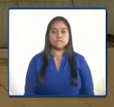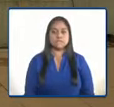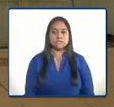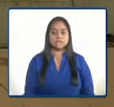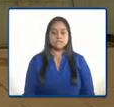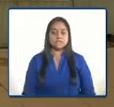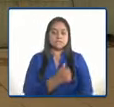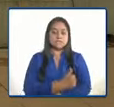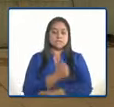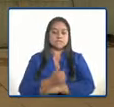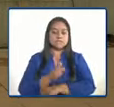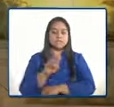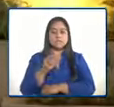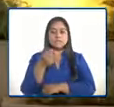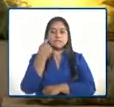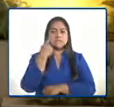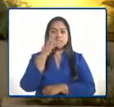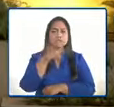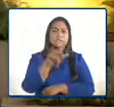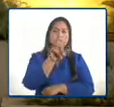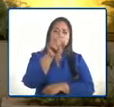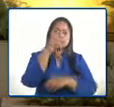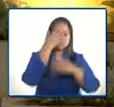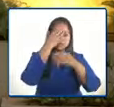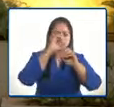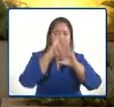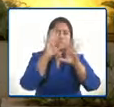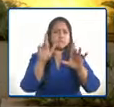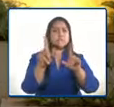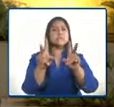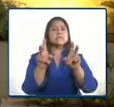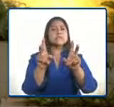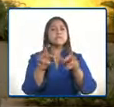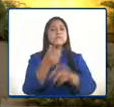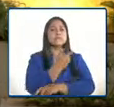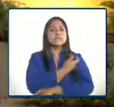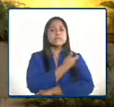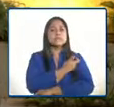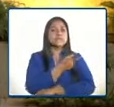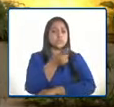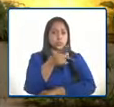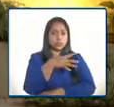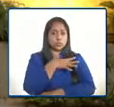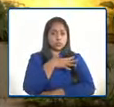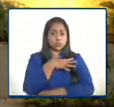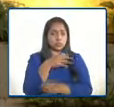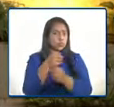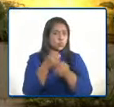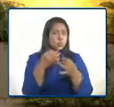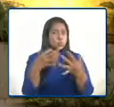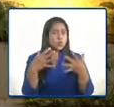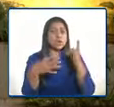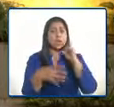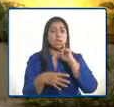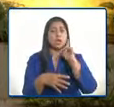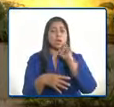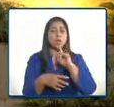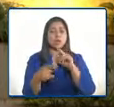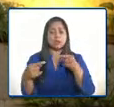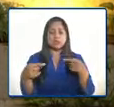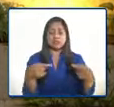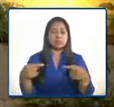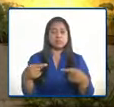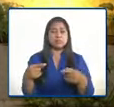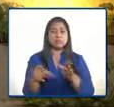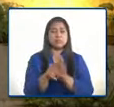Secretario, muy buenos días. En el tema y en el marco de la vacunación, ¿ustedes tienen la cifra de cuántos jóvenes en conflicto con la ley han